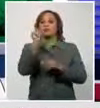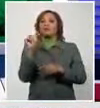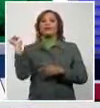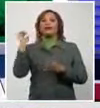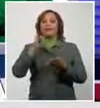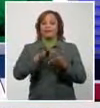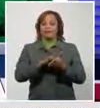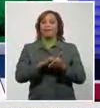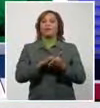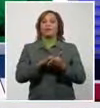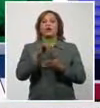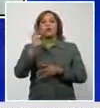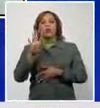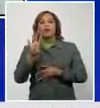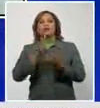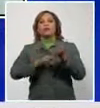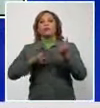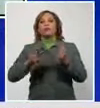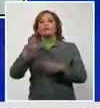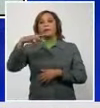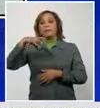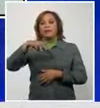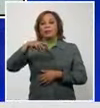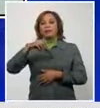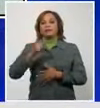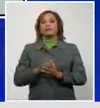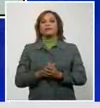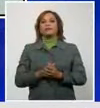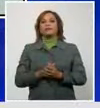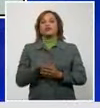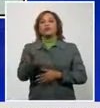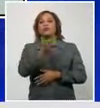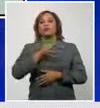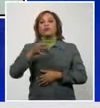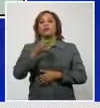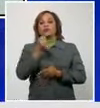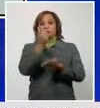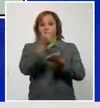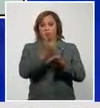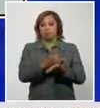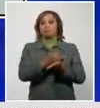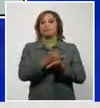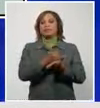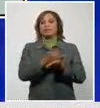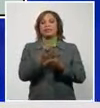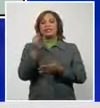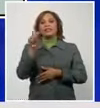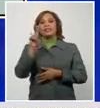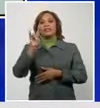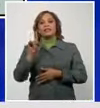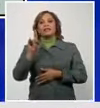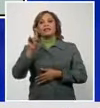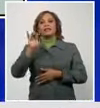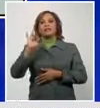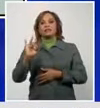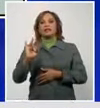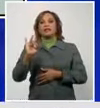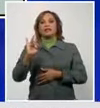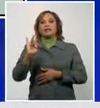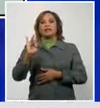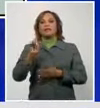son 4 de la provincia Pinar del Río, del municipio Cabecera, 17 de la provincia